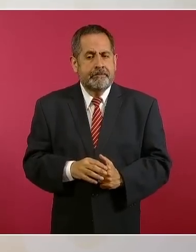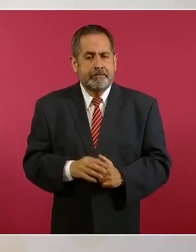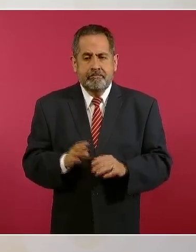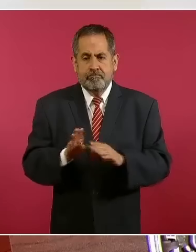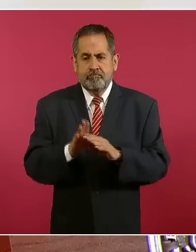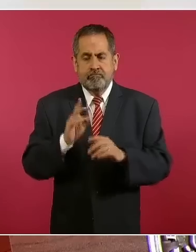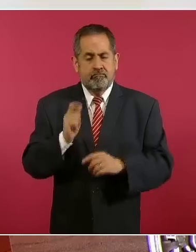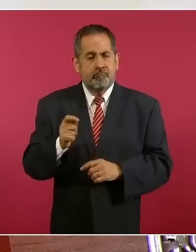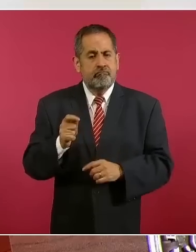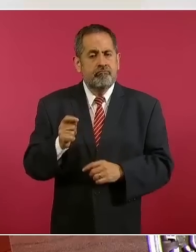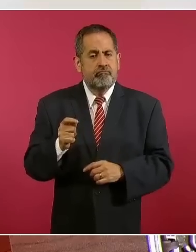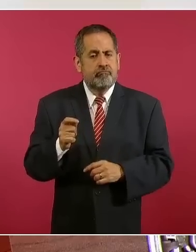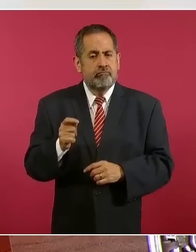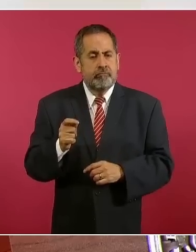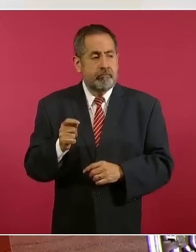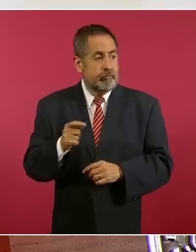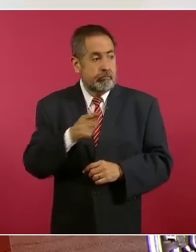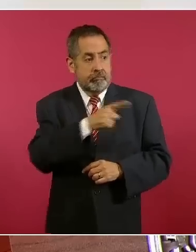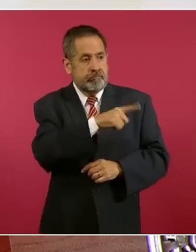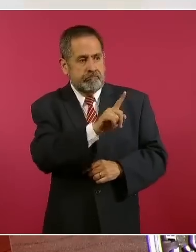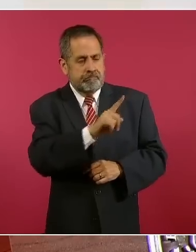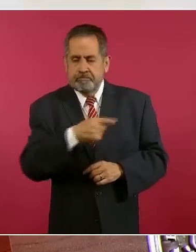antes que otros,